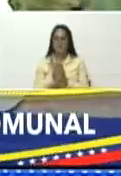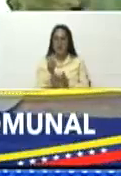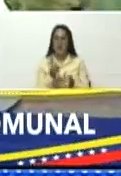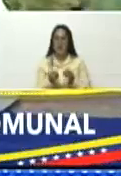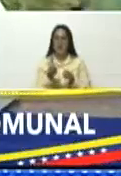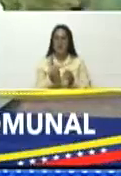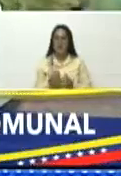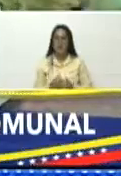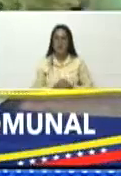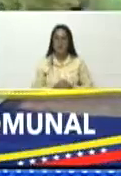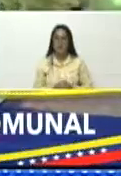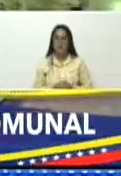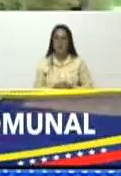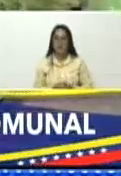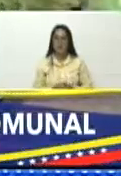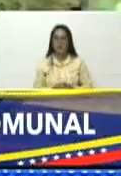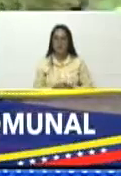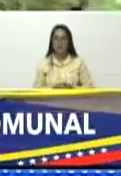no petrolera.